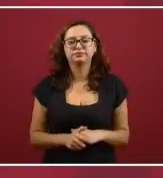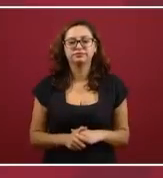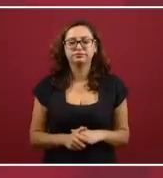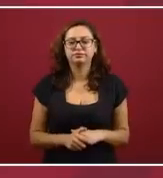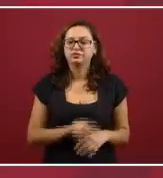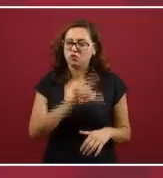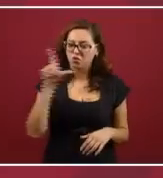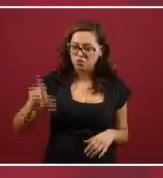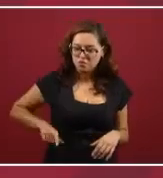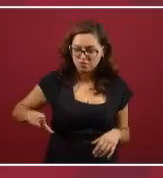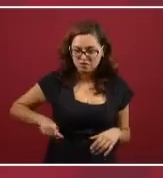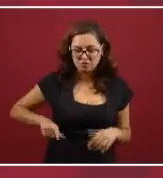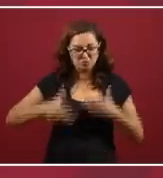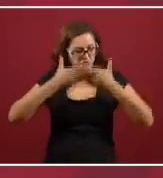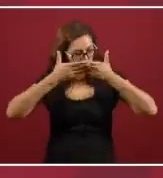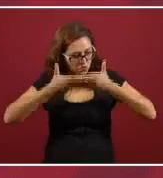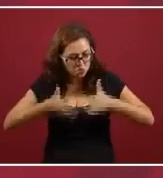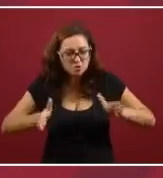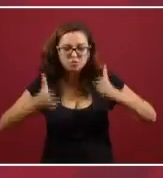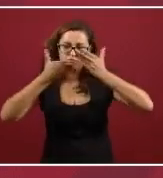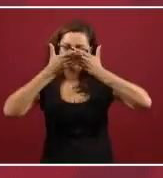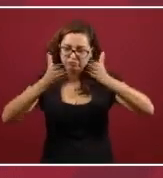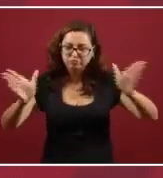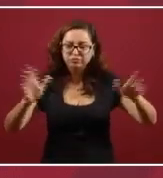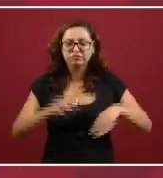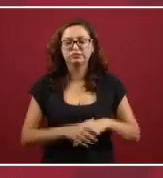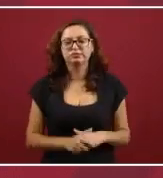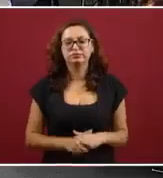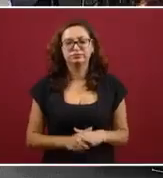pública cada vez más pública. Gracias.